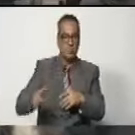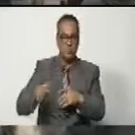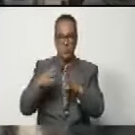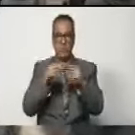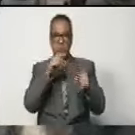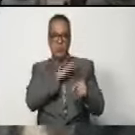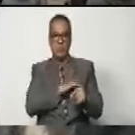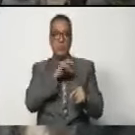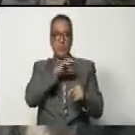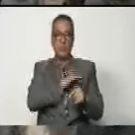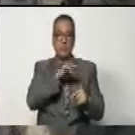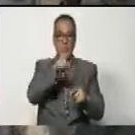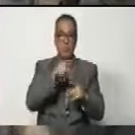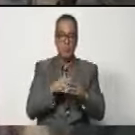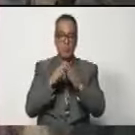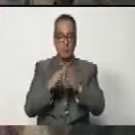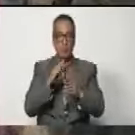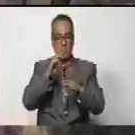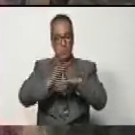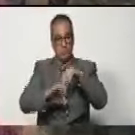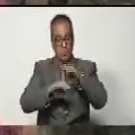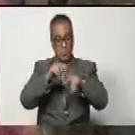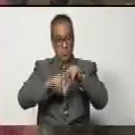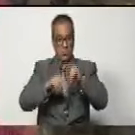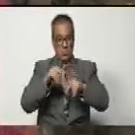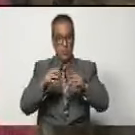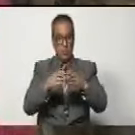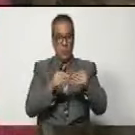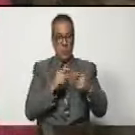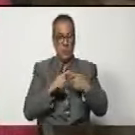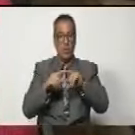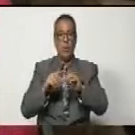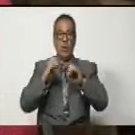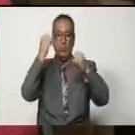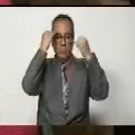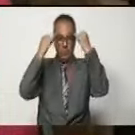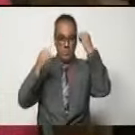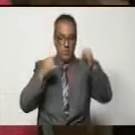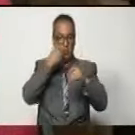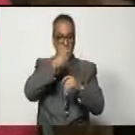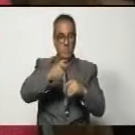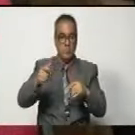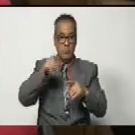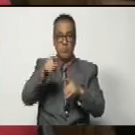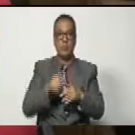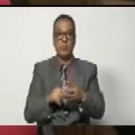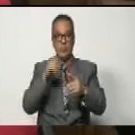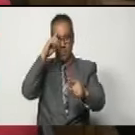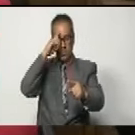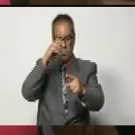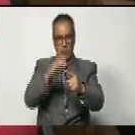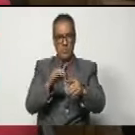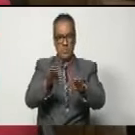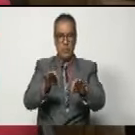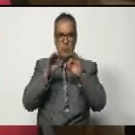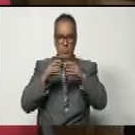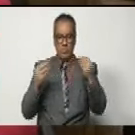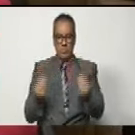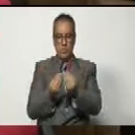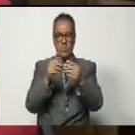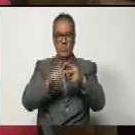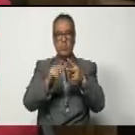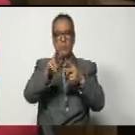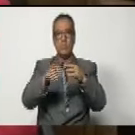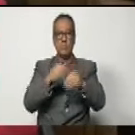sociedad, constituida desde sus referentes cotidianos por iniciativa popular, con objetivos e intereses comunes,